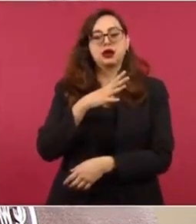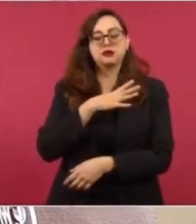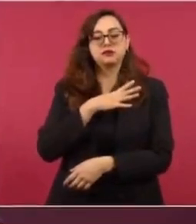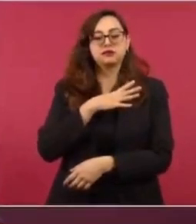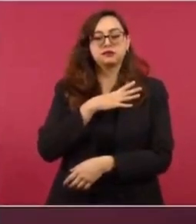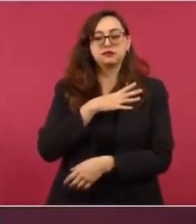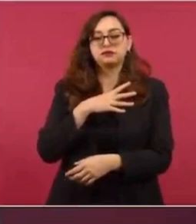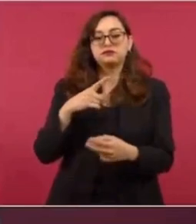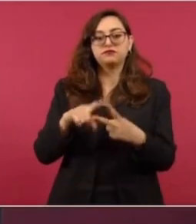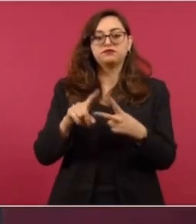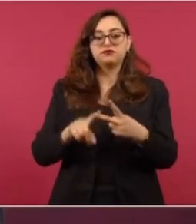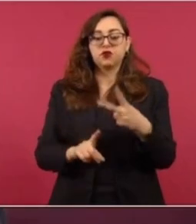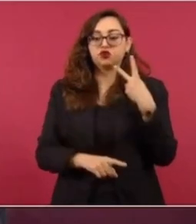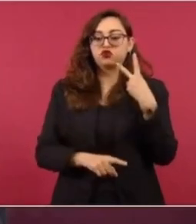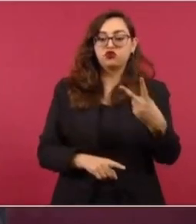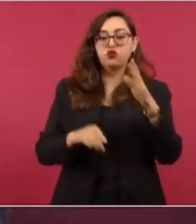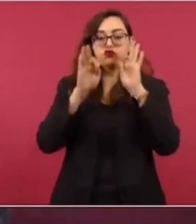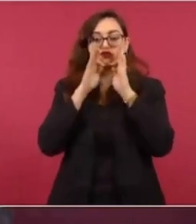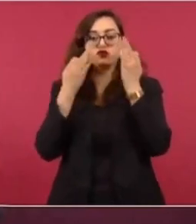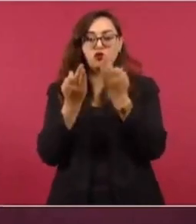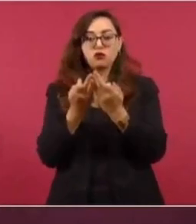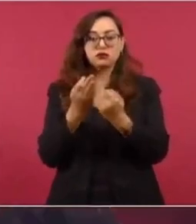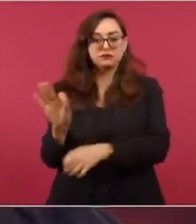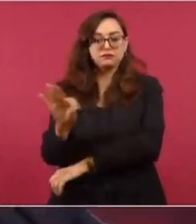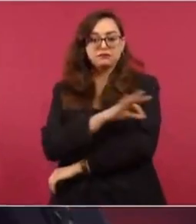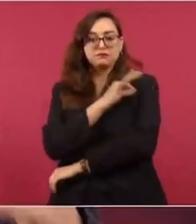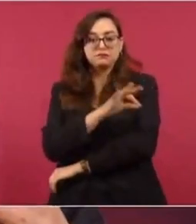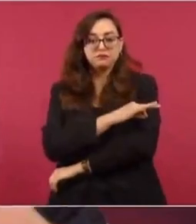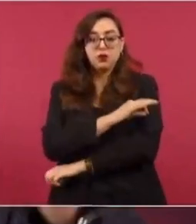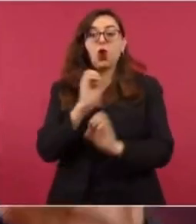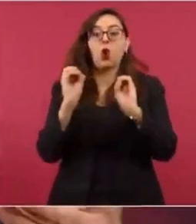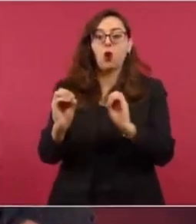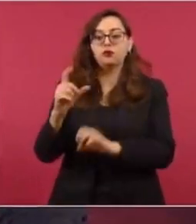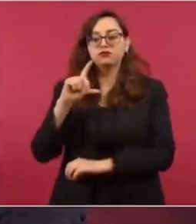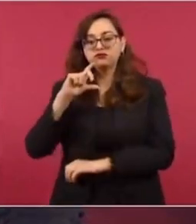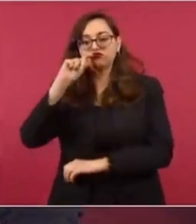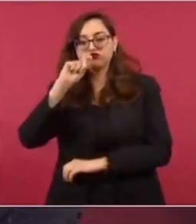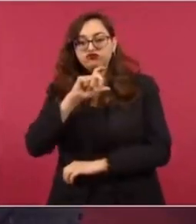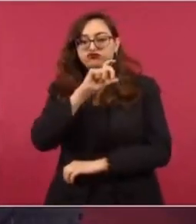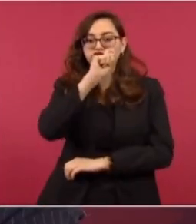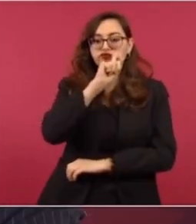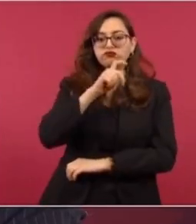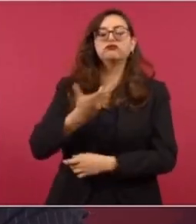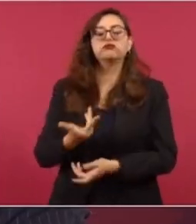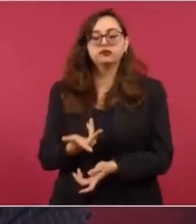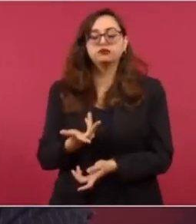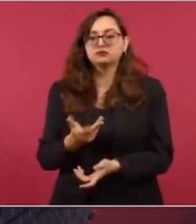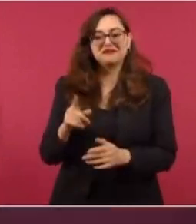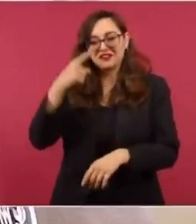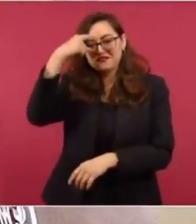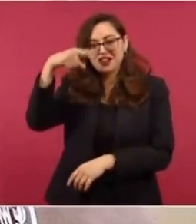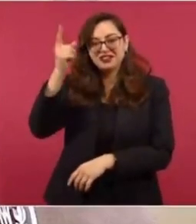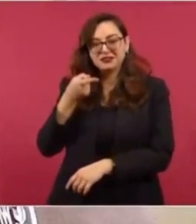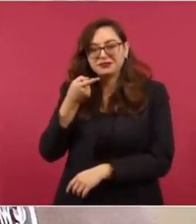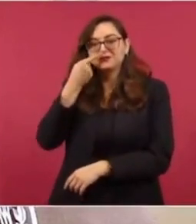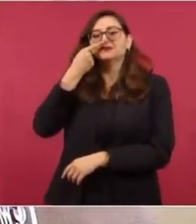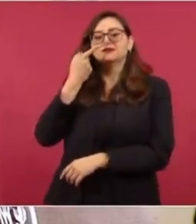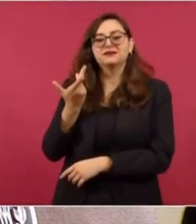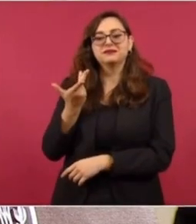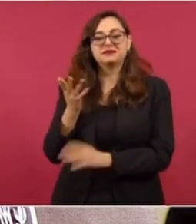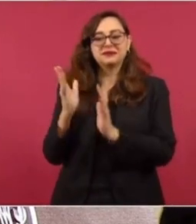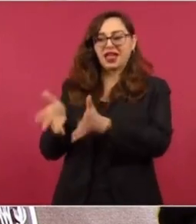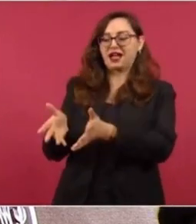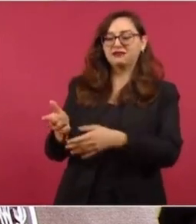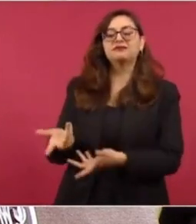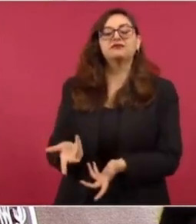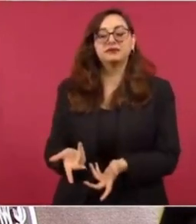dos propuestas de presentación, una es inyectada y la otra es nasal, con ambas siendo de gran protección. Y ahora está en el ensayo